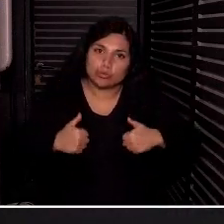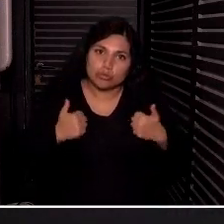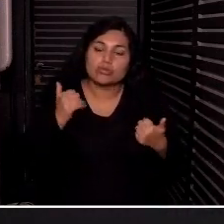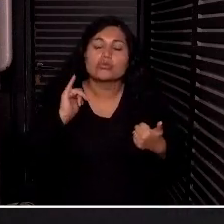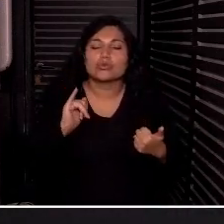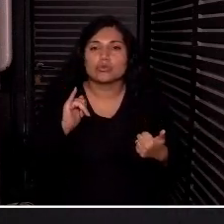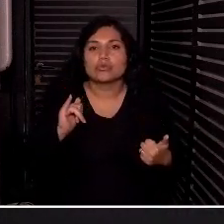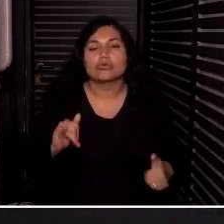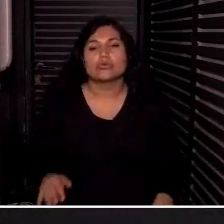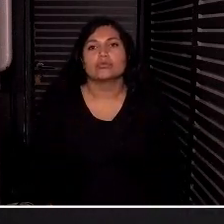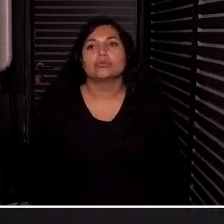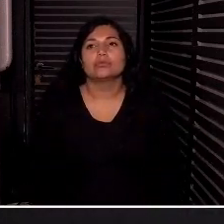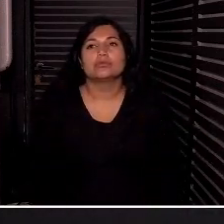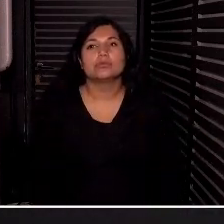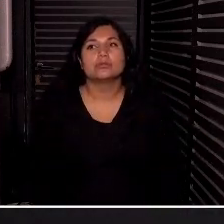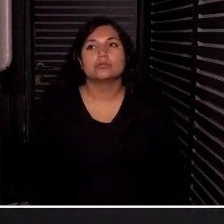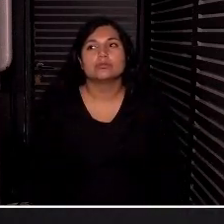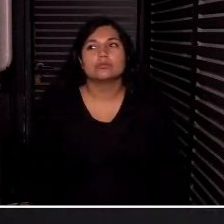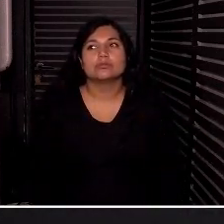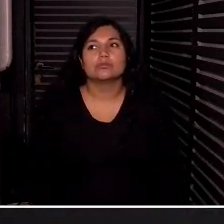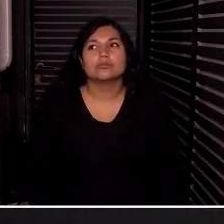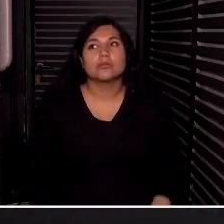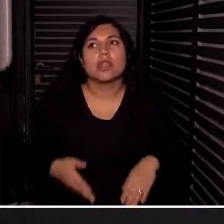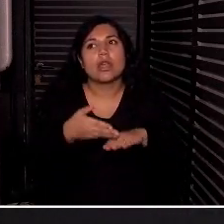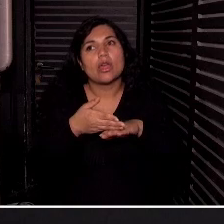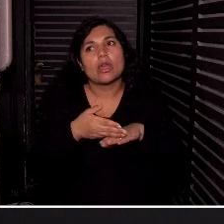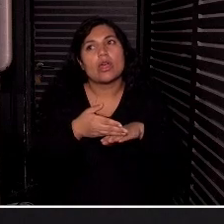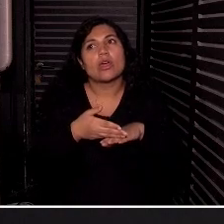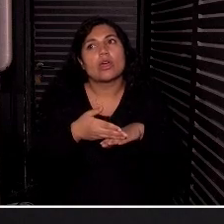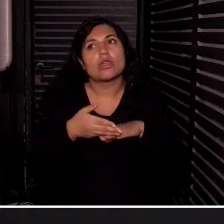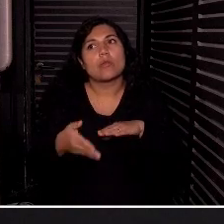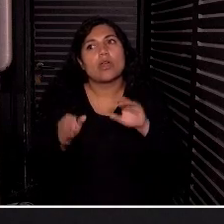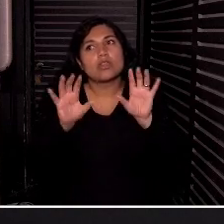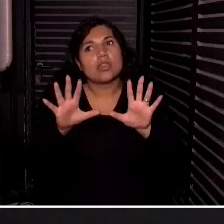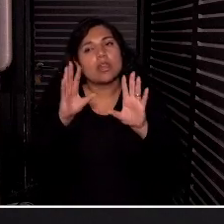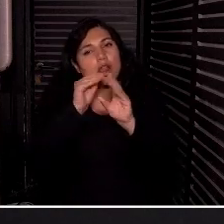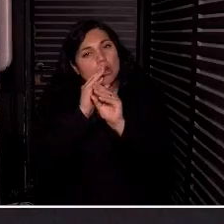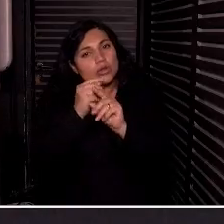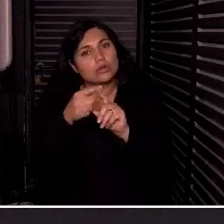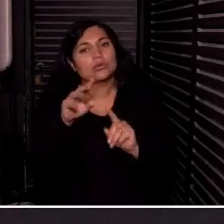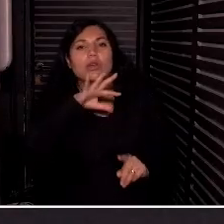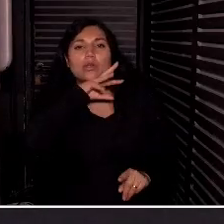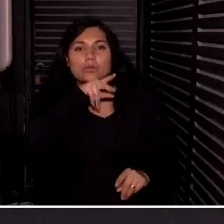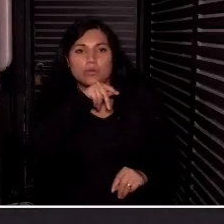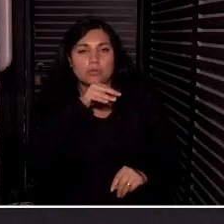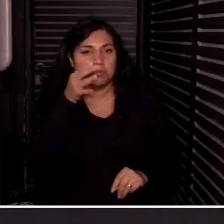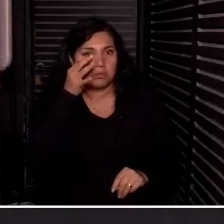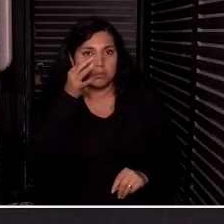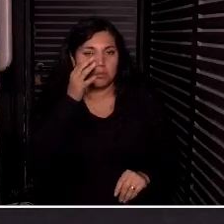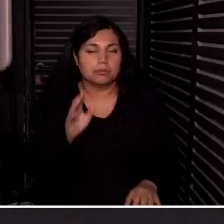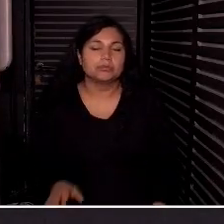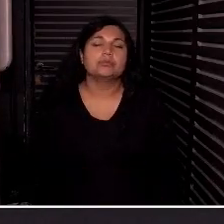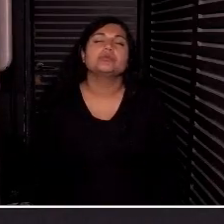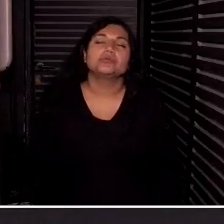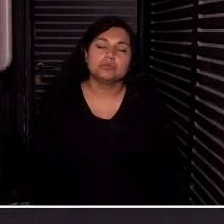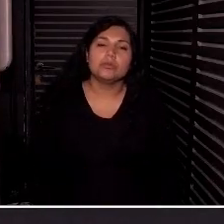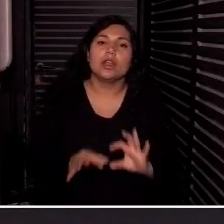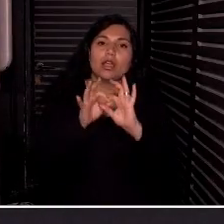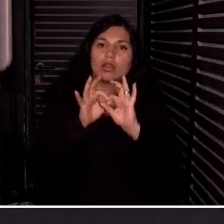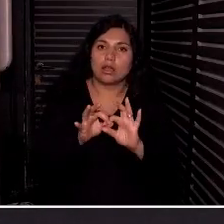que ponemos después de las 10 de la noche serían lo lo los distintivo perfecto Gracias